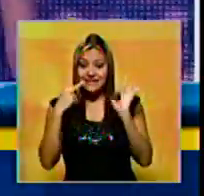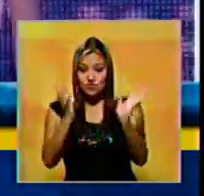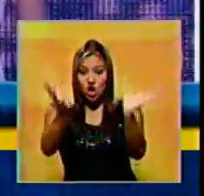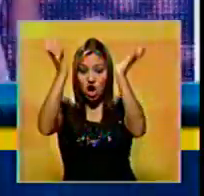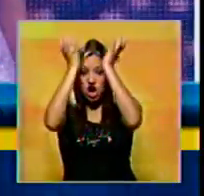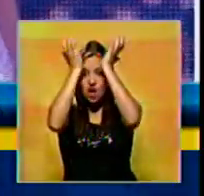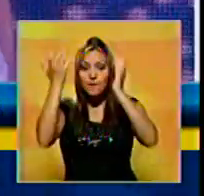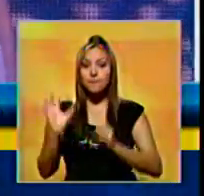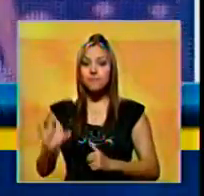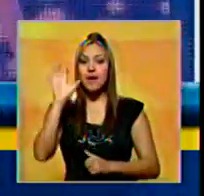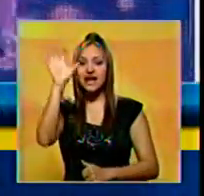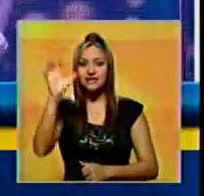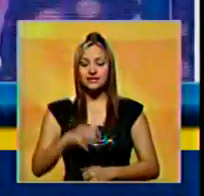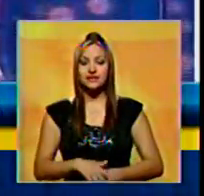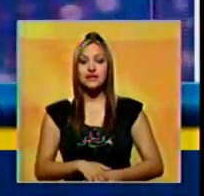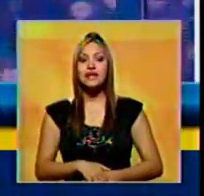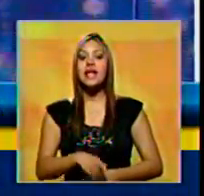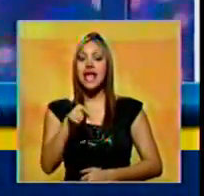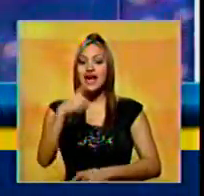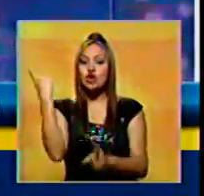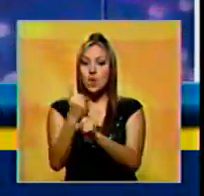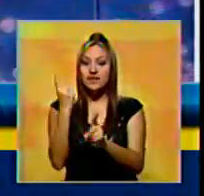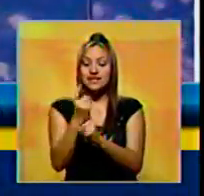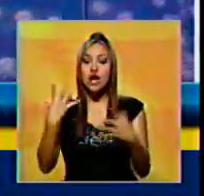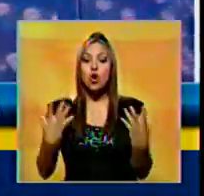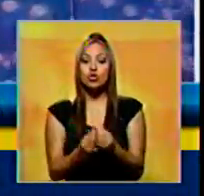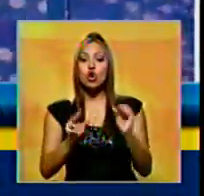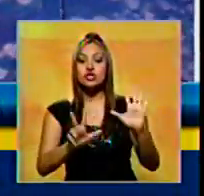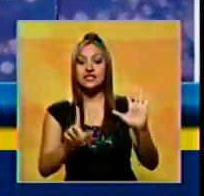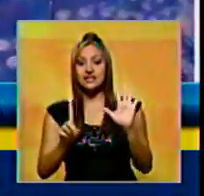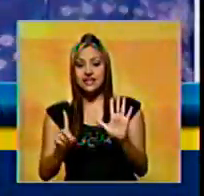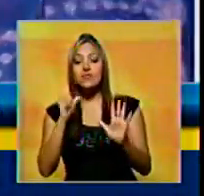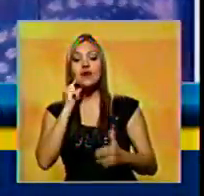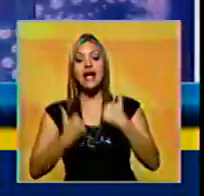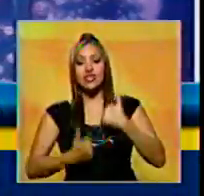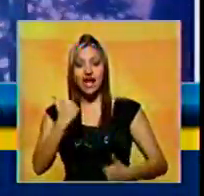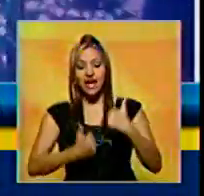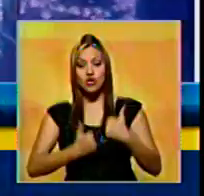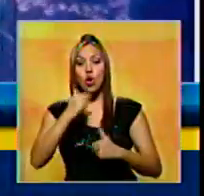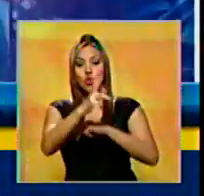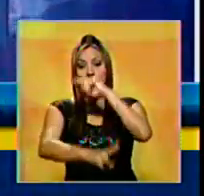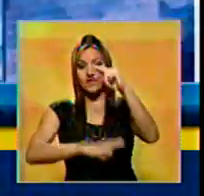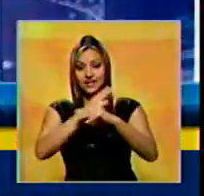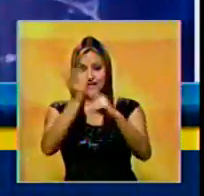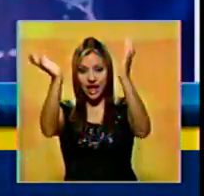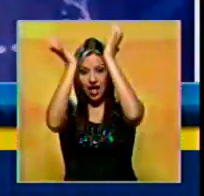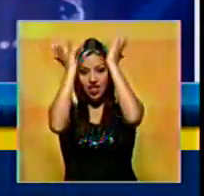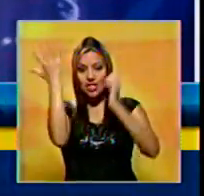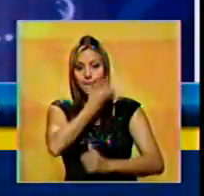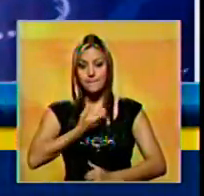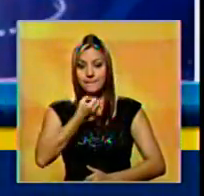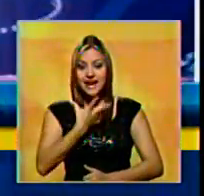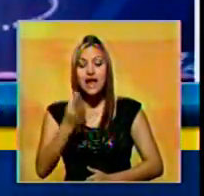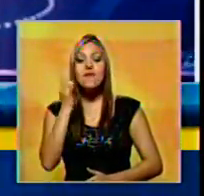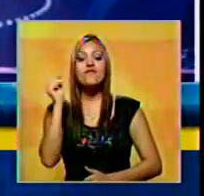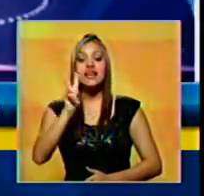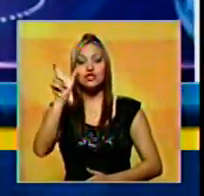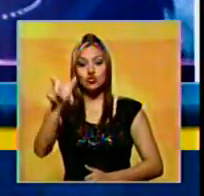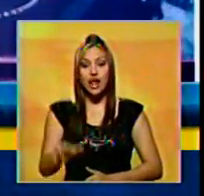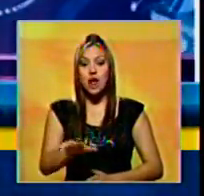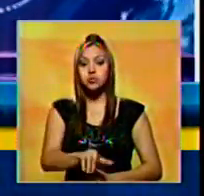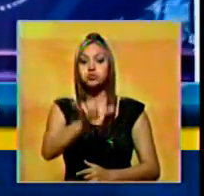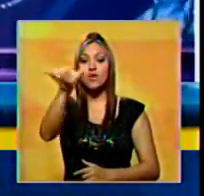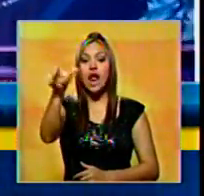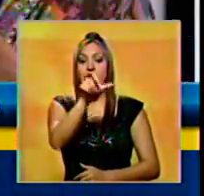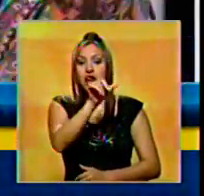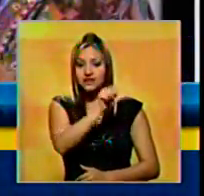para nuestro país. María Gabriela competirá junto a 86 candidatas por la Corona Universal de la Belleza. La venezolana viajó el pasado